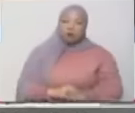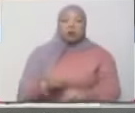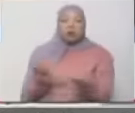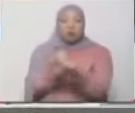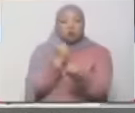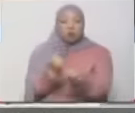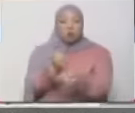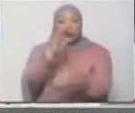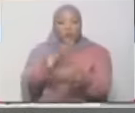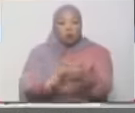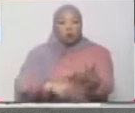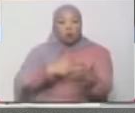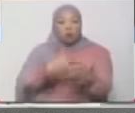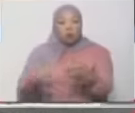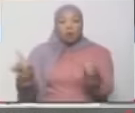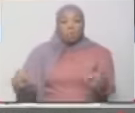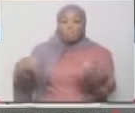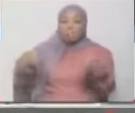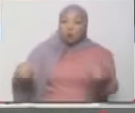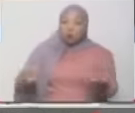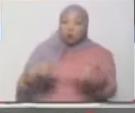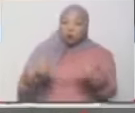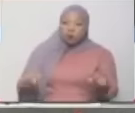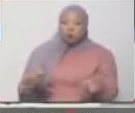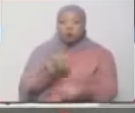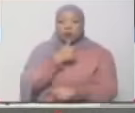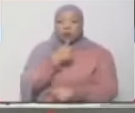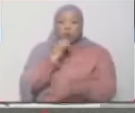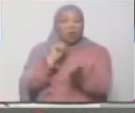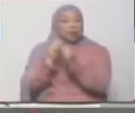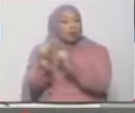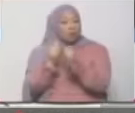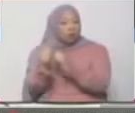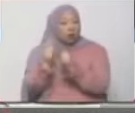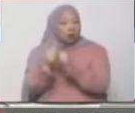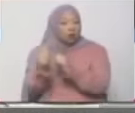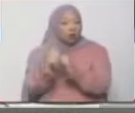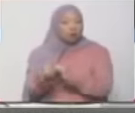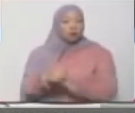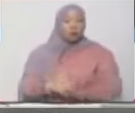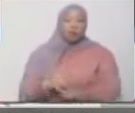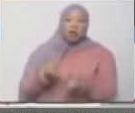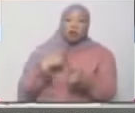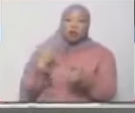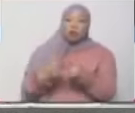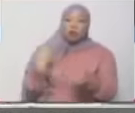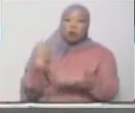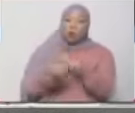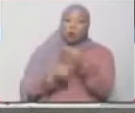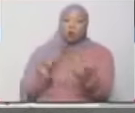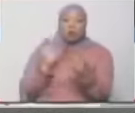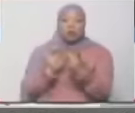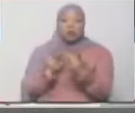matemática, hay quien es bueno para la música, hay quien es bueno para el deporte. Entonces hay que establecer algo que